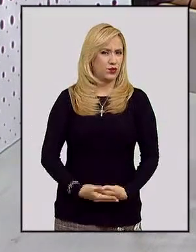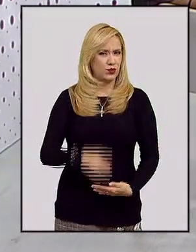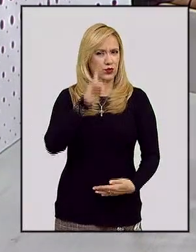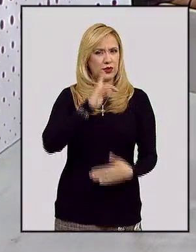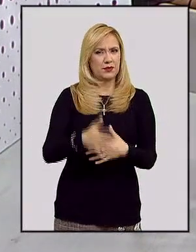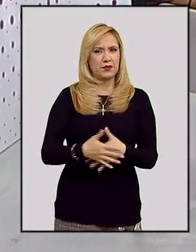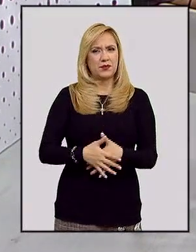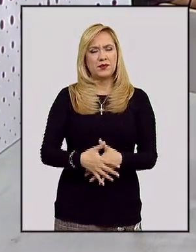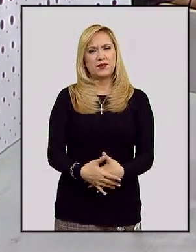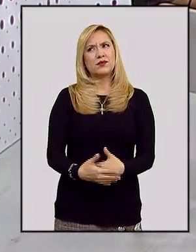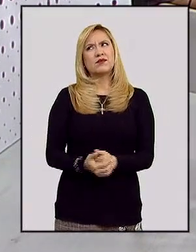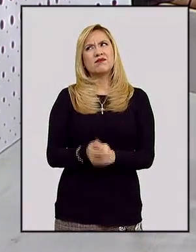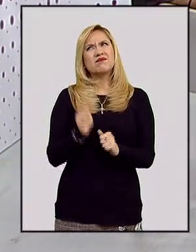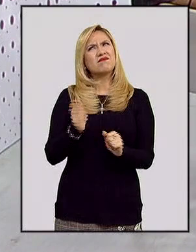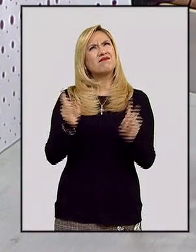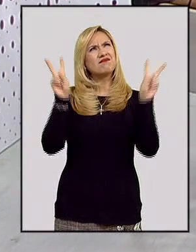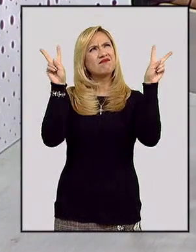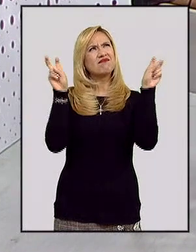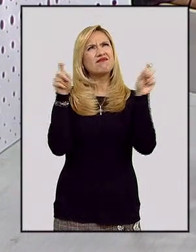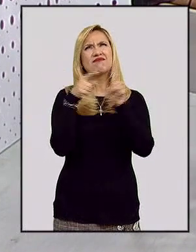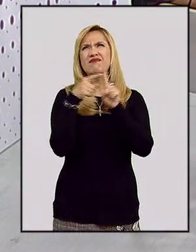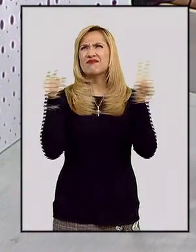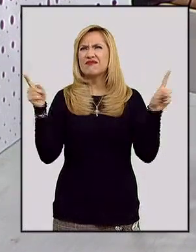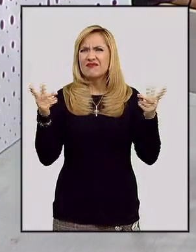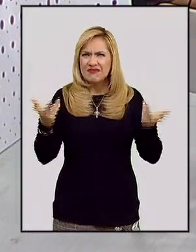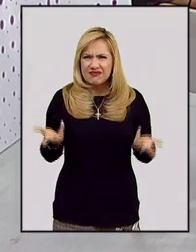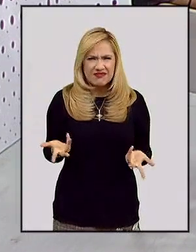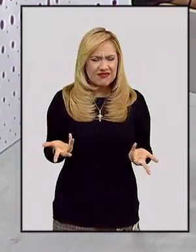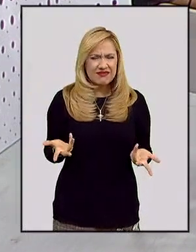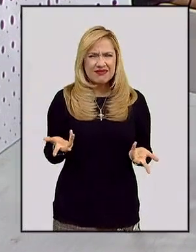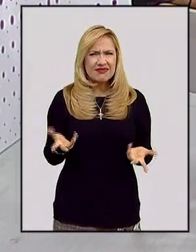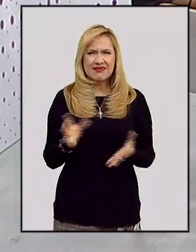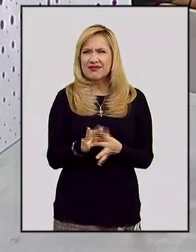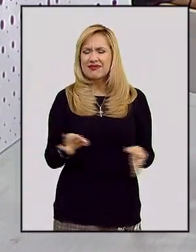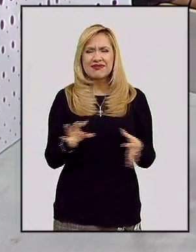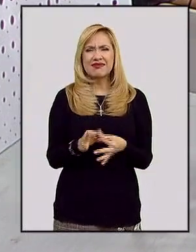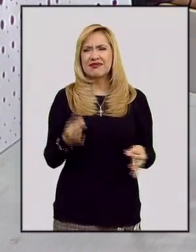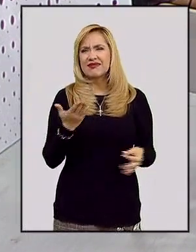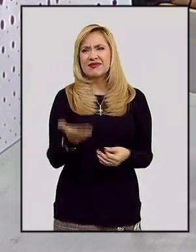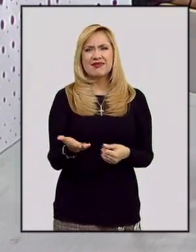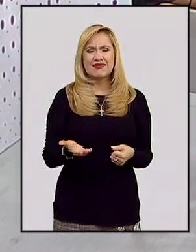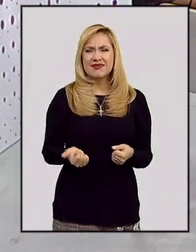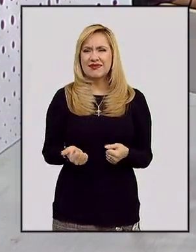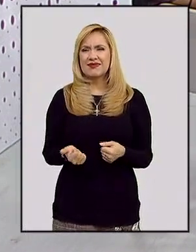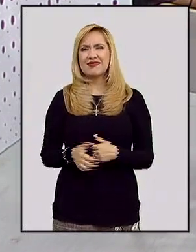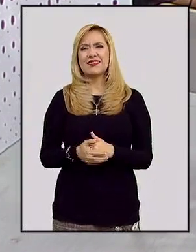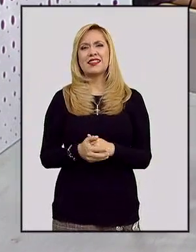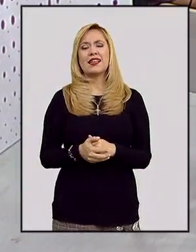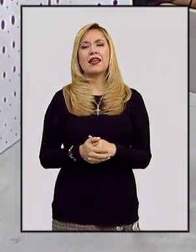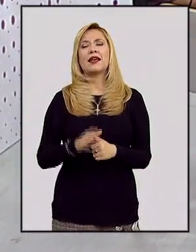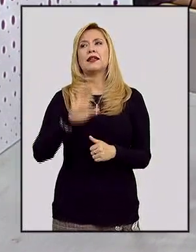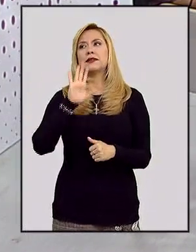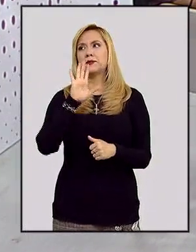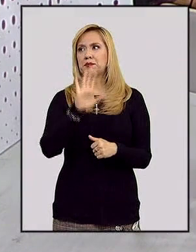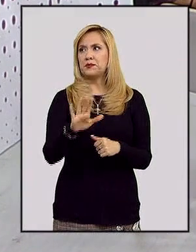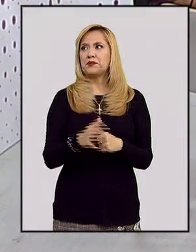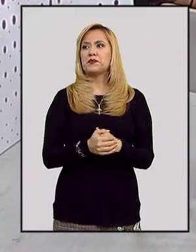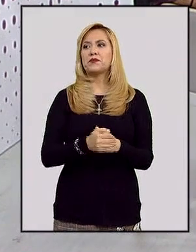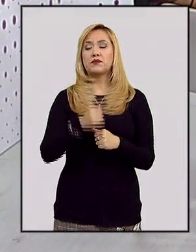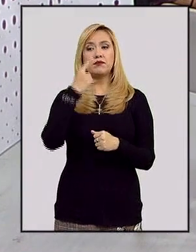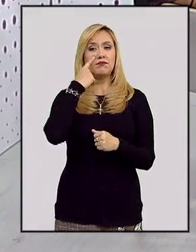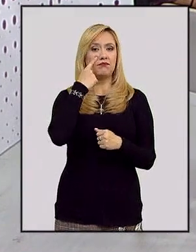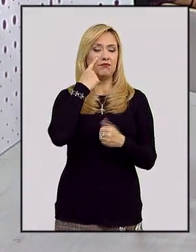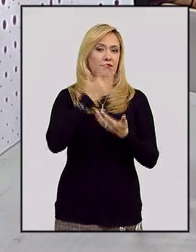¿de qué hablamos cuando hablamos de violencia obstétrica, Rebeca? Justo es un tema